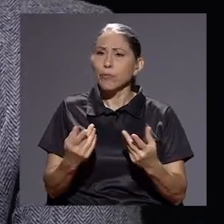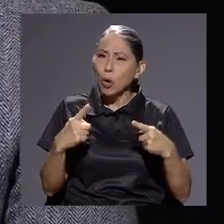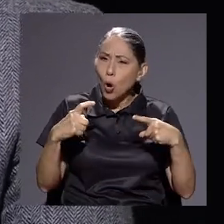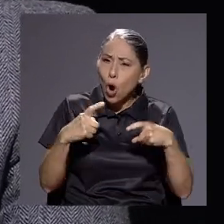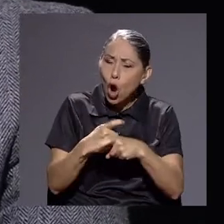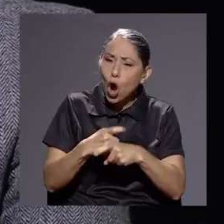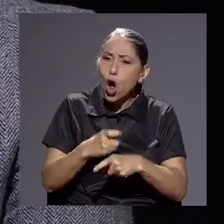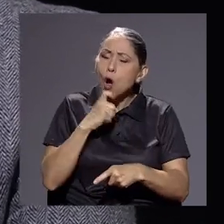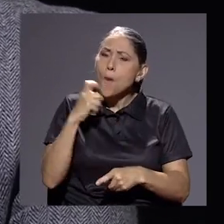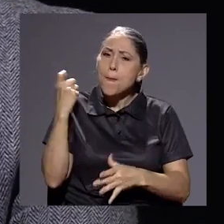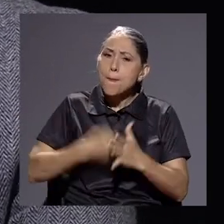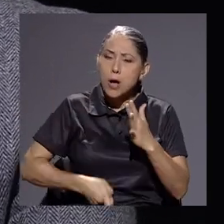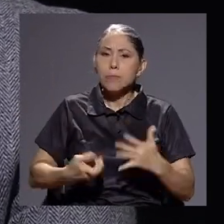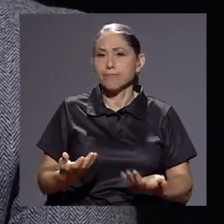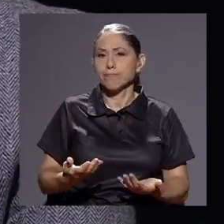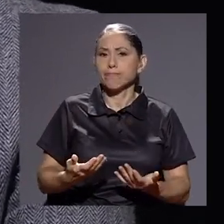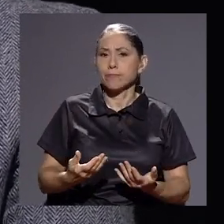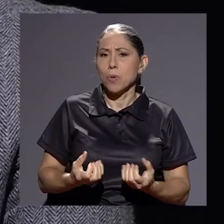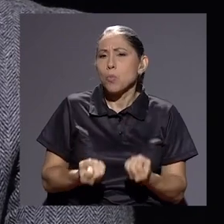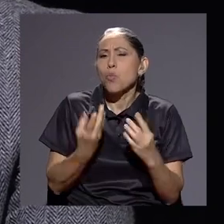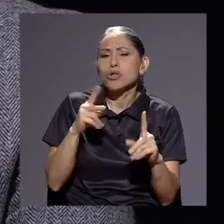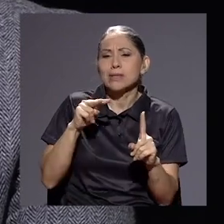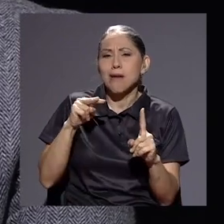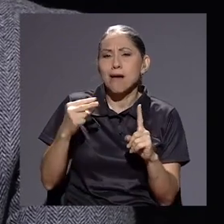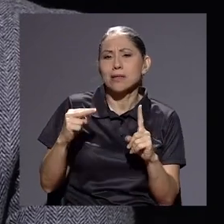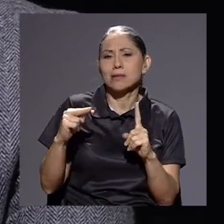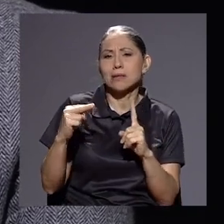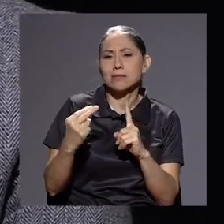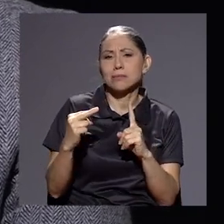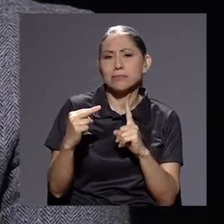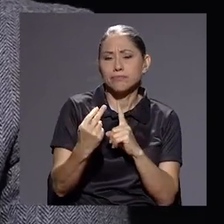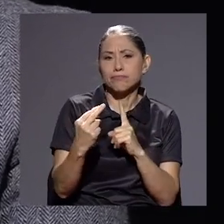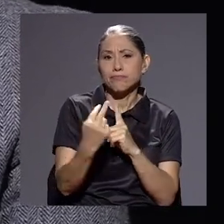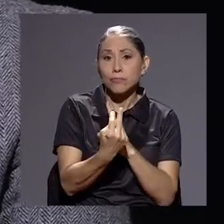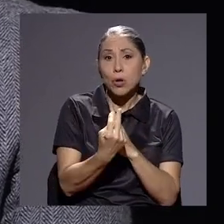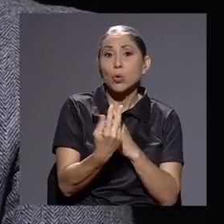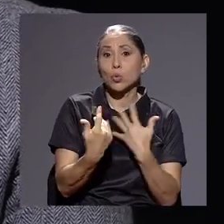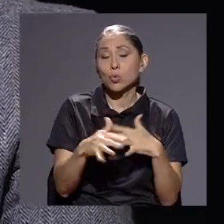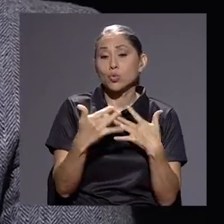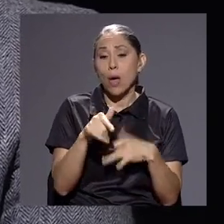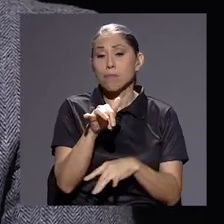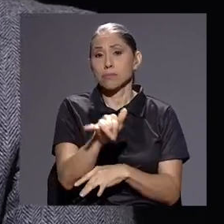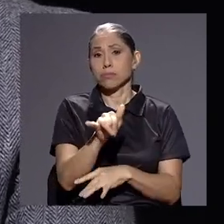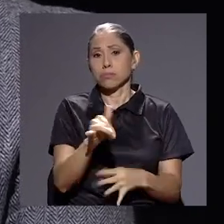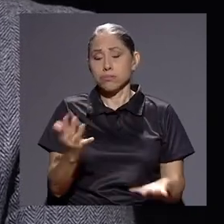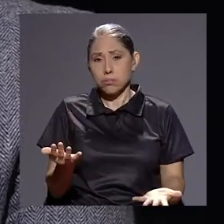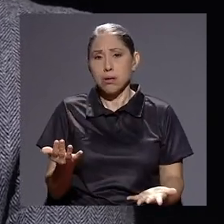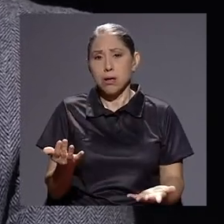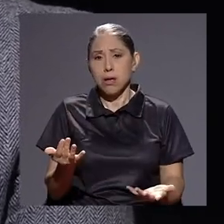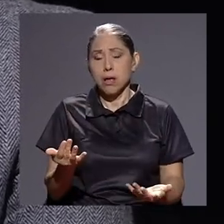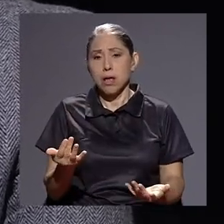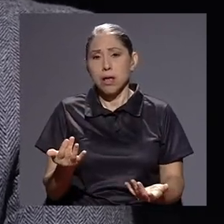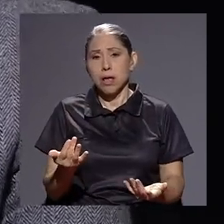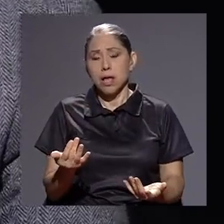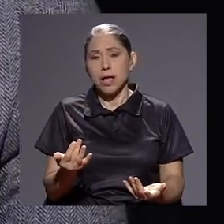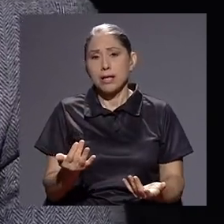muy complicada, porque tiene muchas aristas. Y al ser complicada y tener muchas aristas,